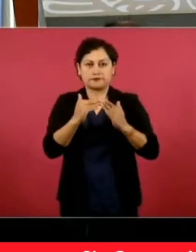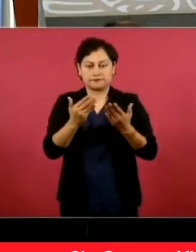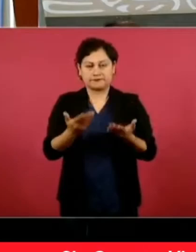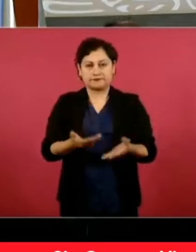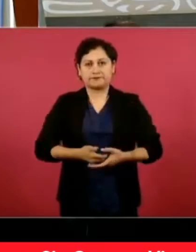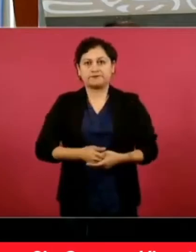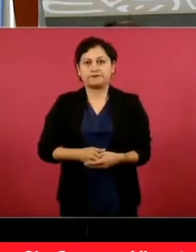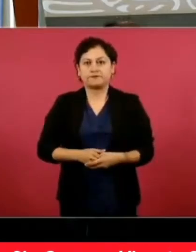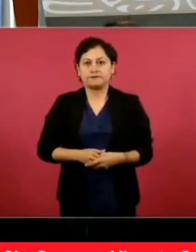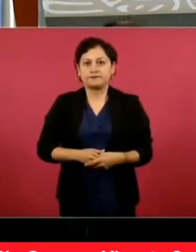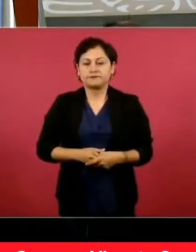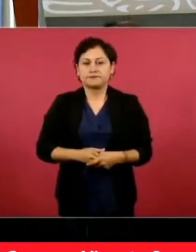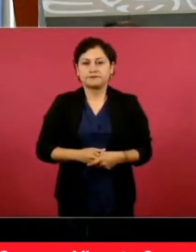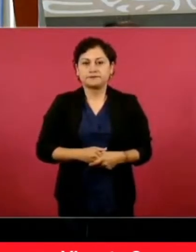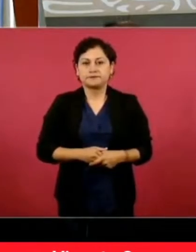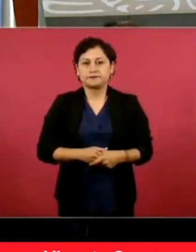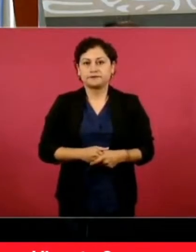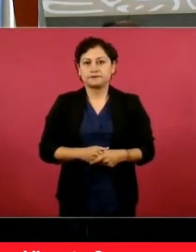Ahí.